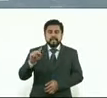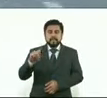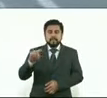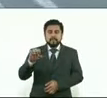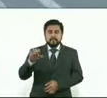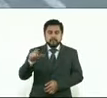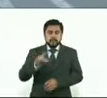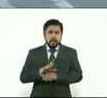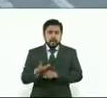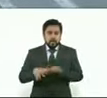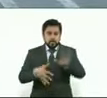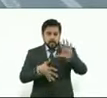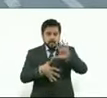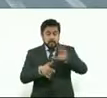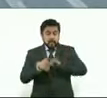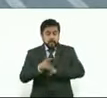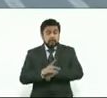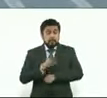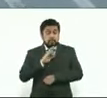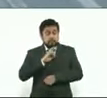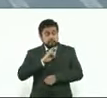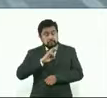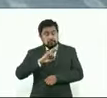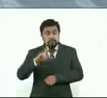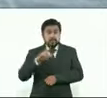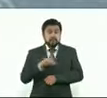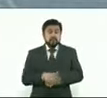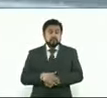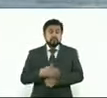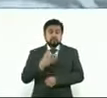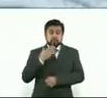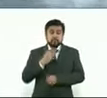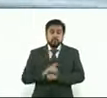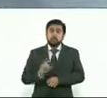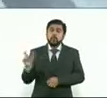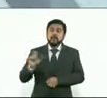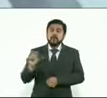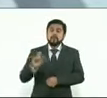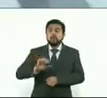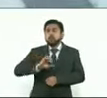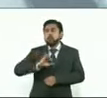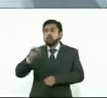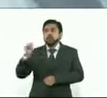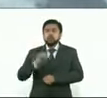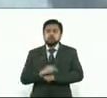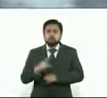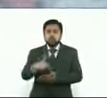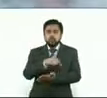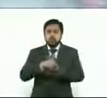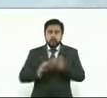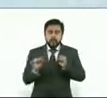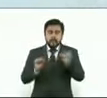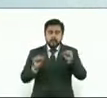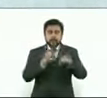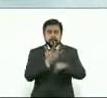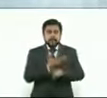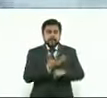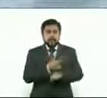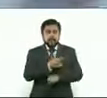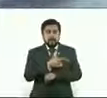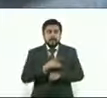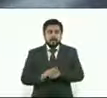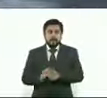marca sudamericana de maratón en silla de ruedas, cifra que logró en la maratón de Duluth en los Estados Unidos, y con la marca mínima